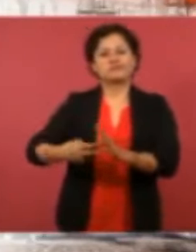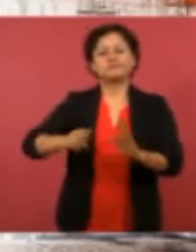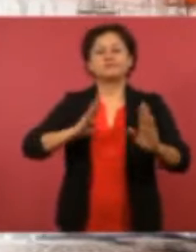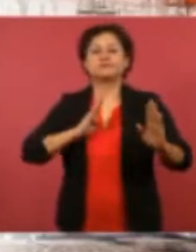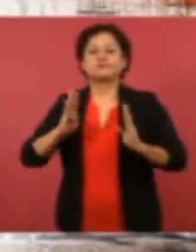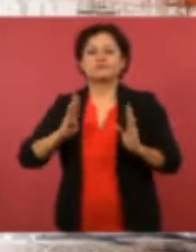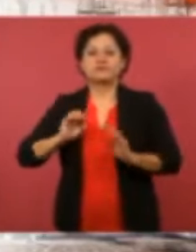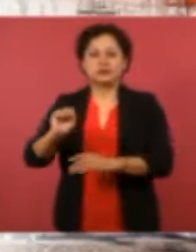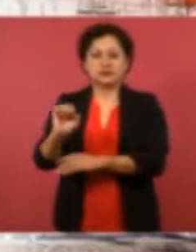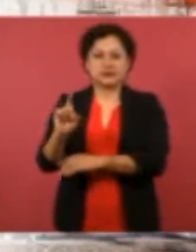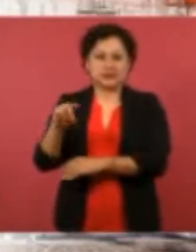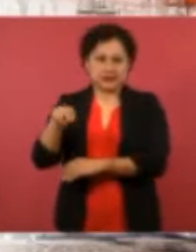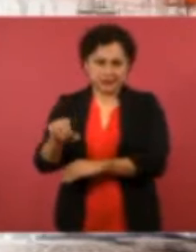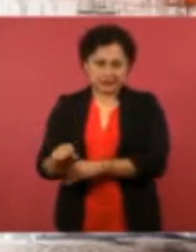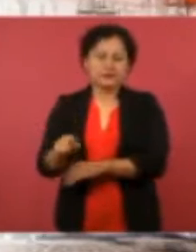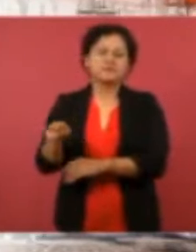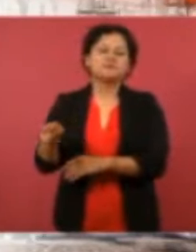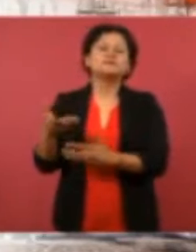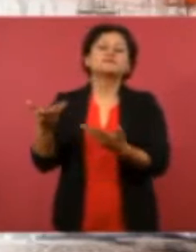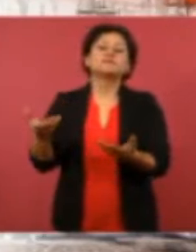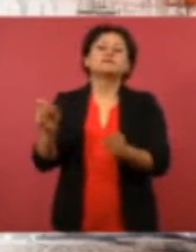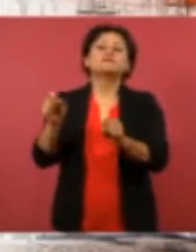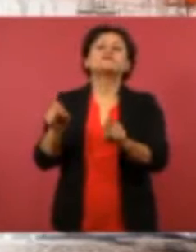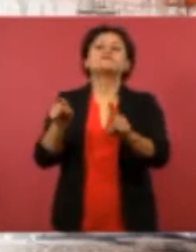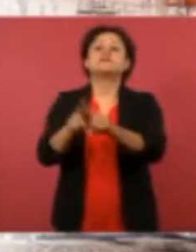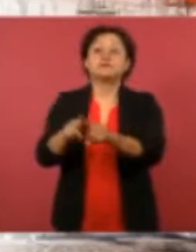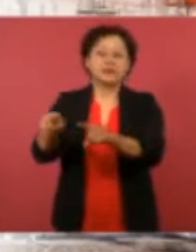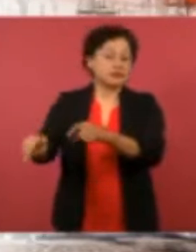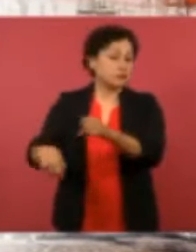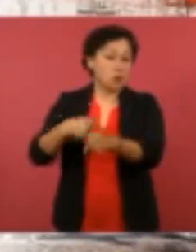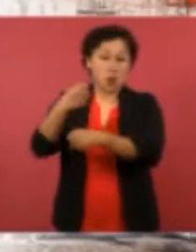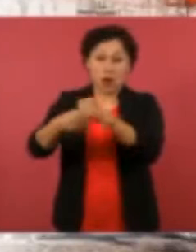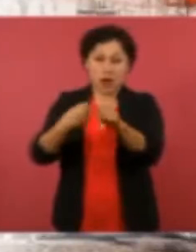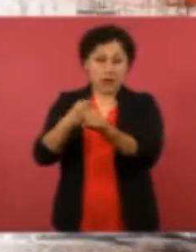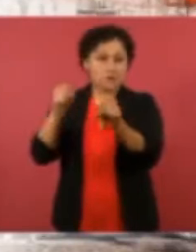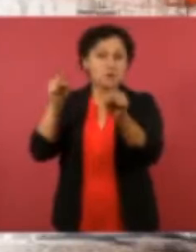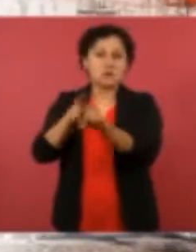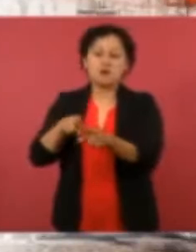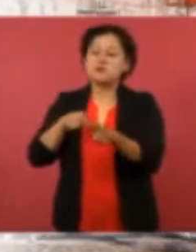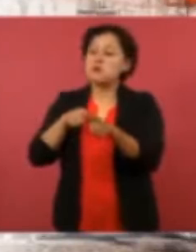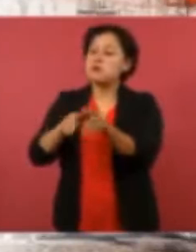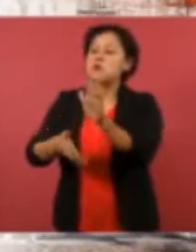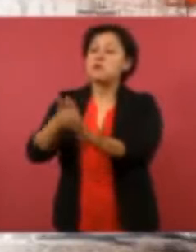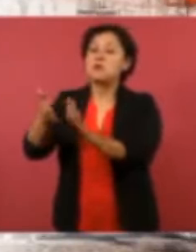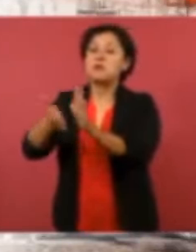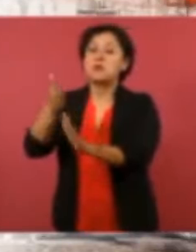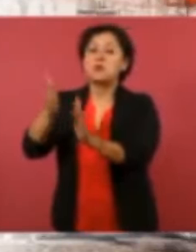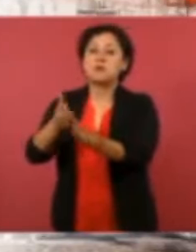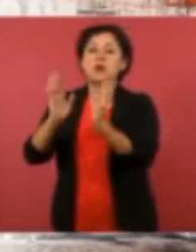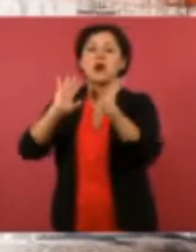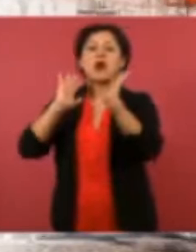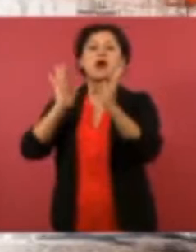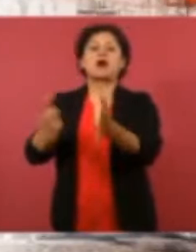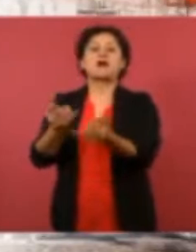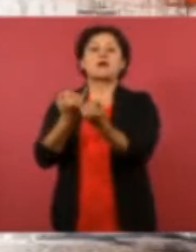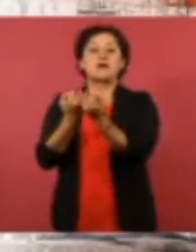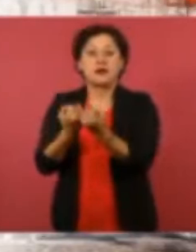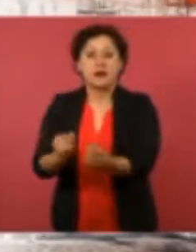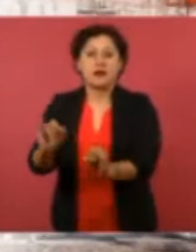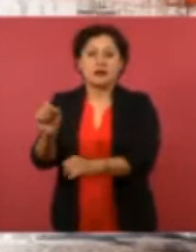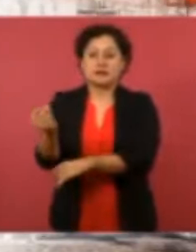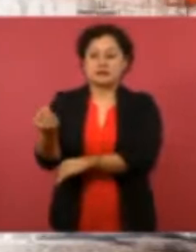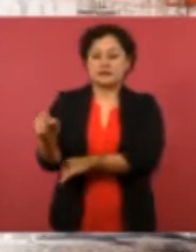2022 inició la construcción ese mismo año de la obra y la echamos a andar ahora eh en